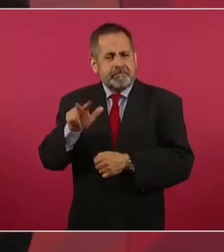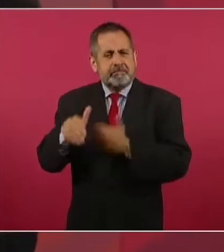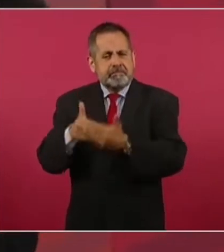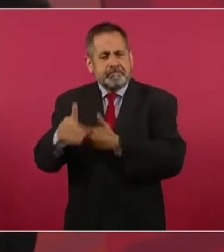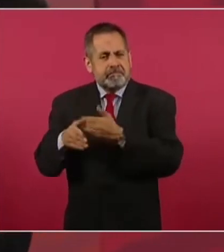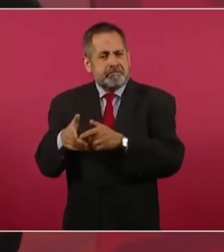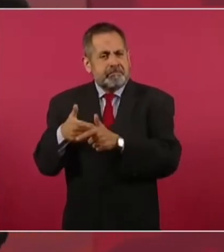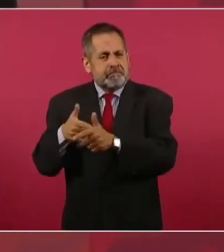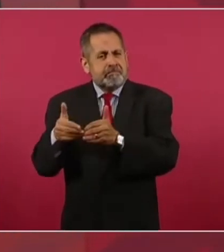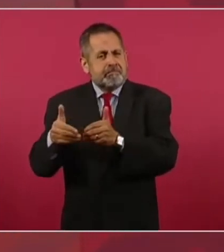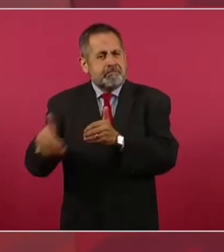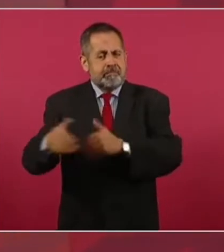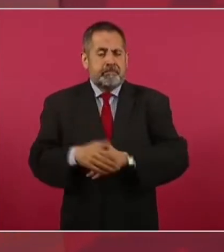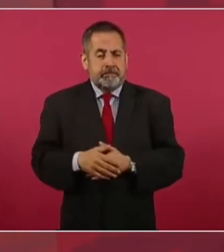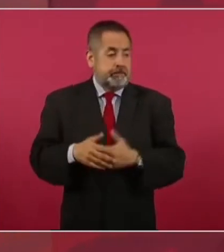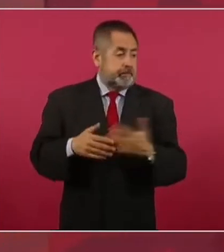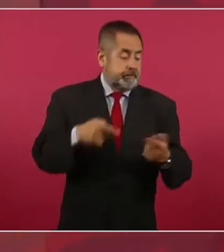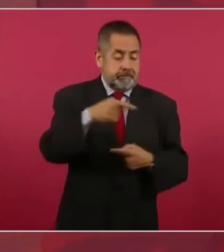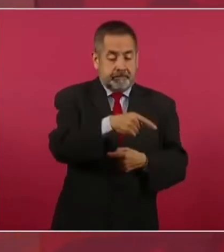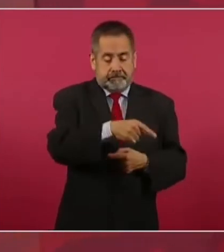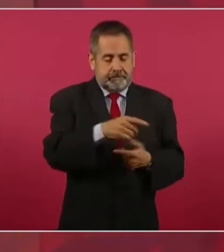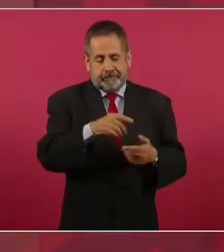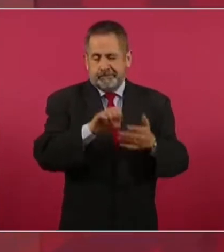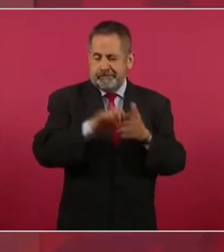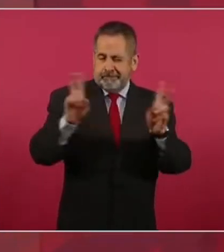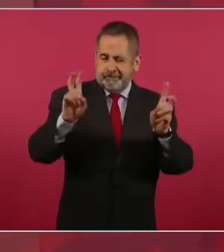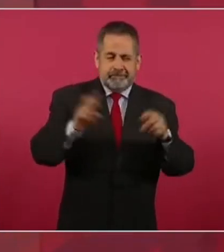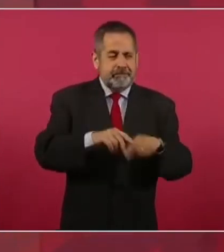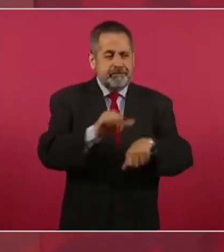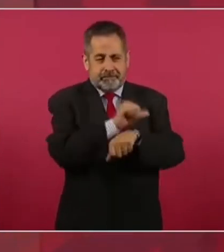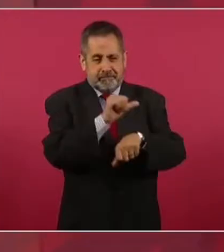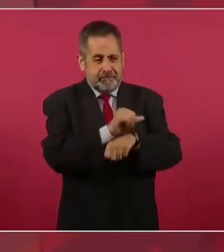Entonces, para que el carro no se caliente,